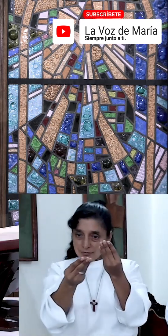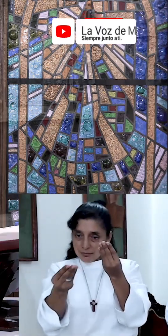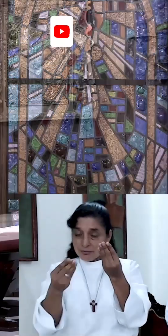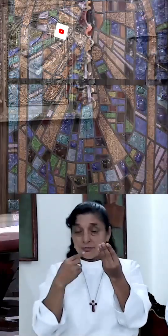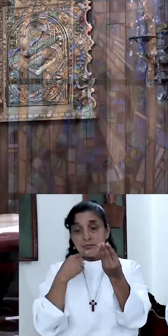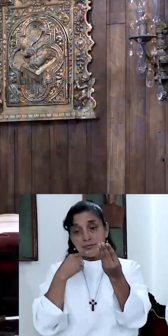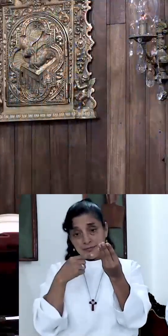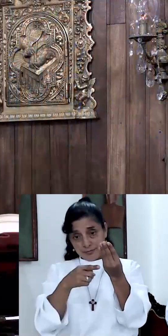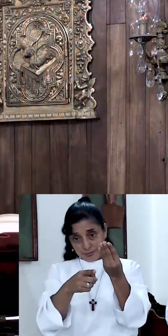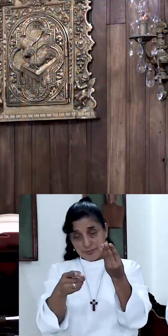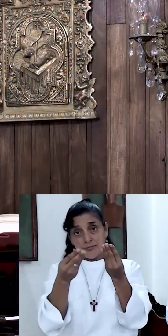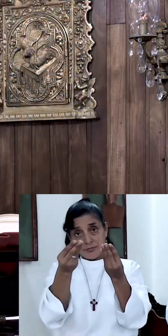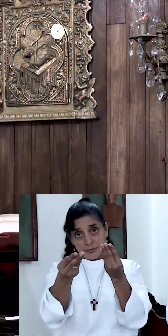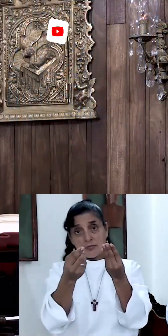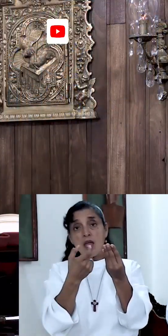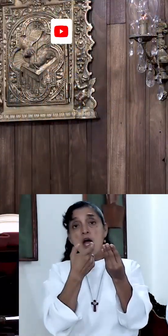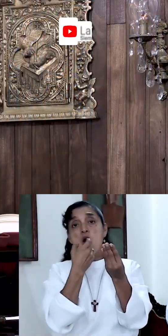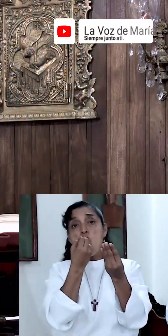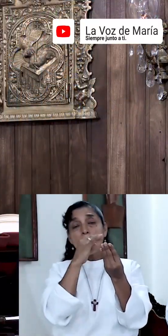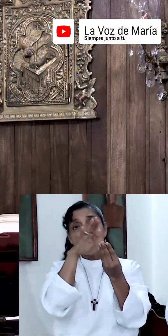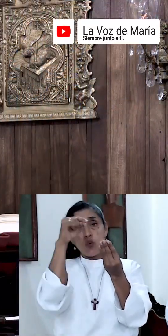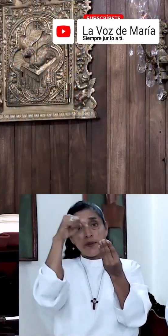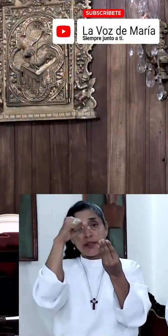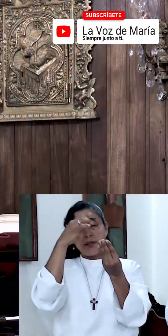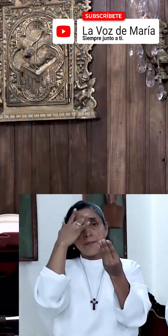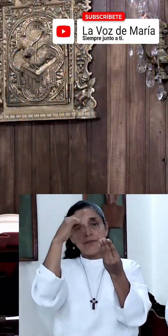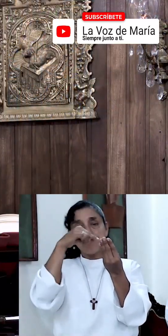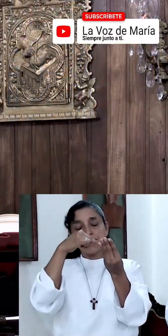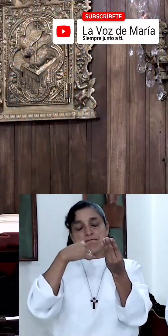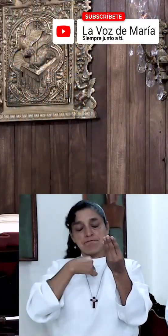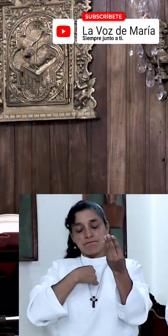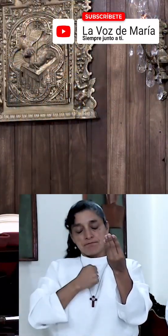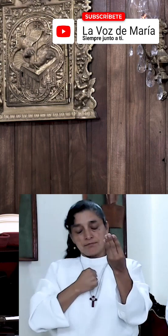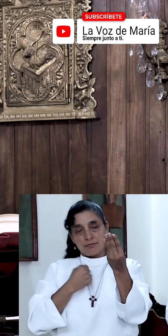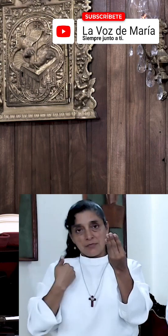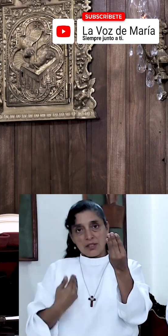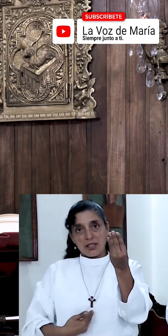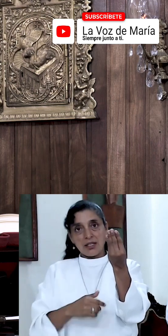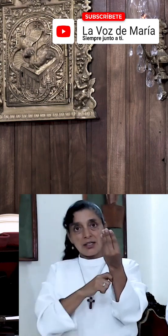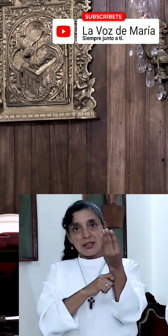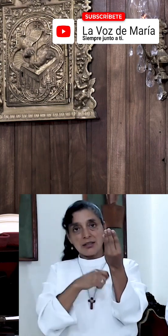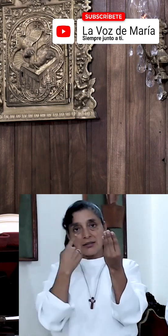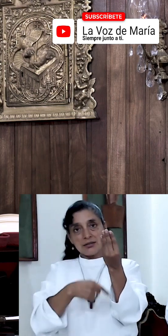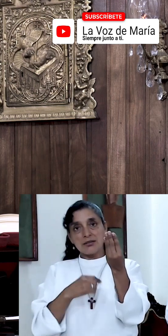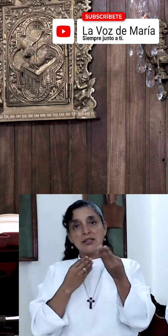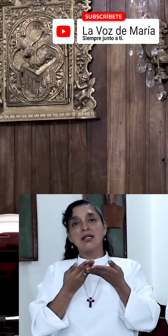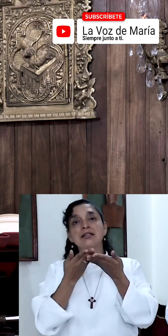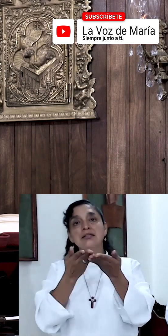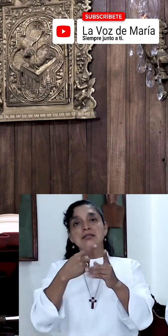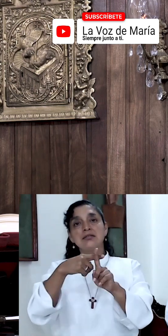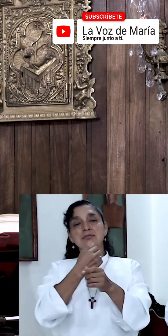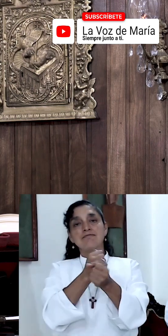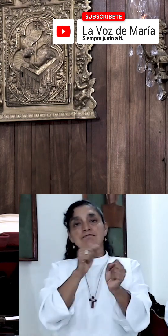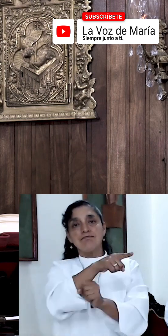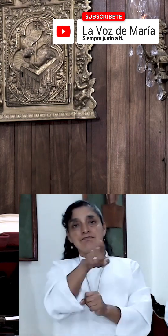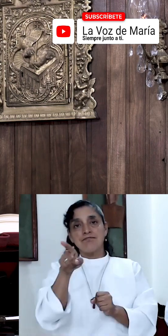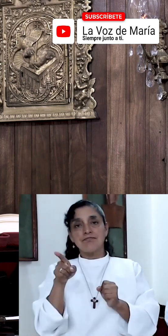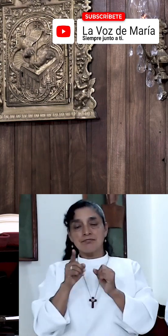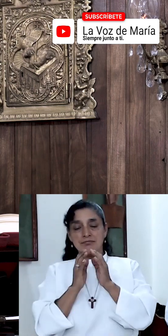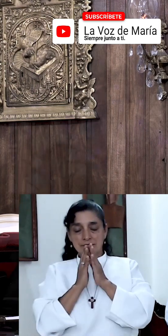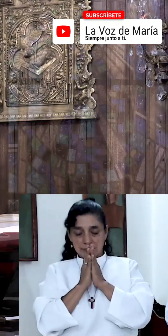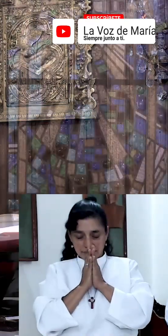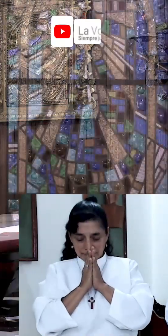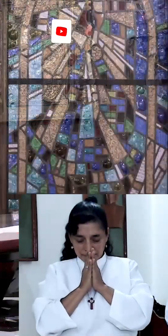diciendo, «Tomen y coman todos de él, porque esto es mi cuerpo, que será entregado